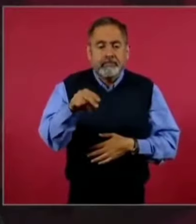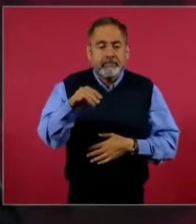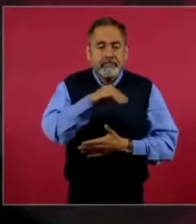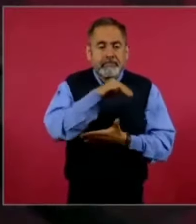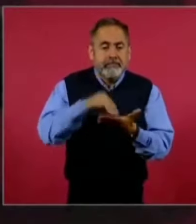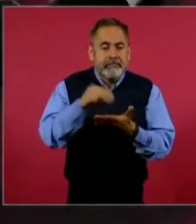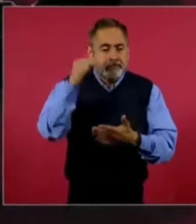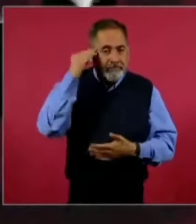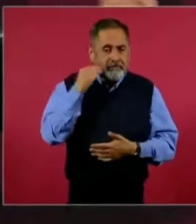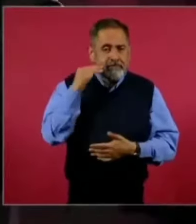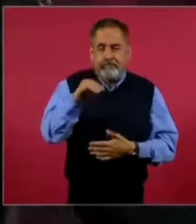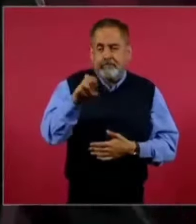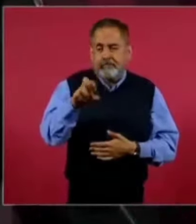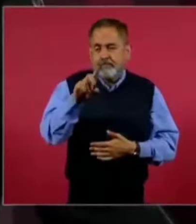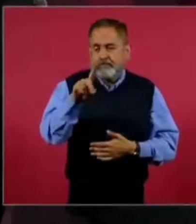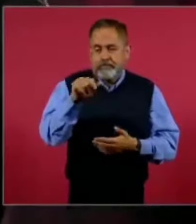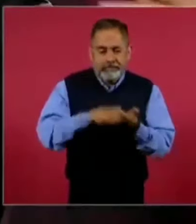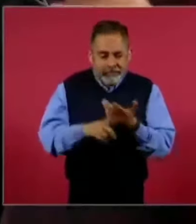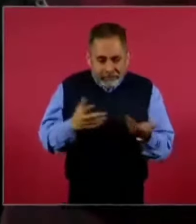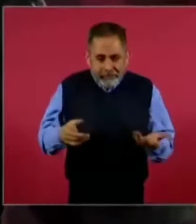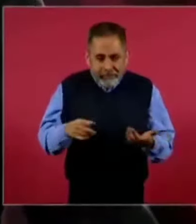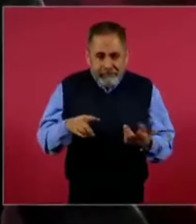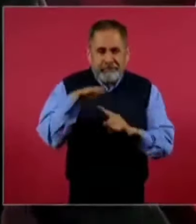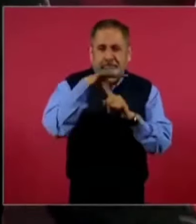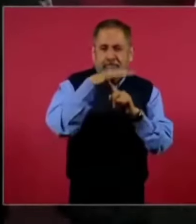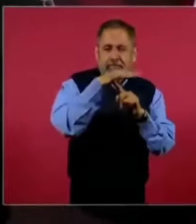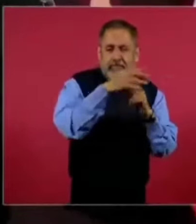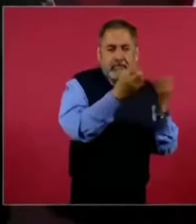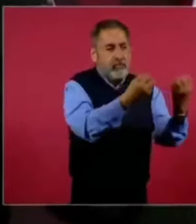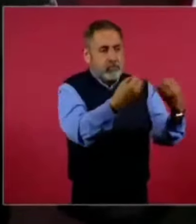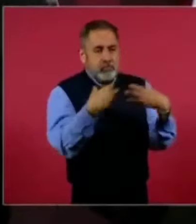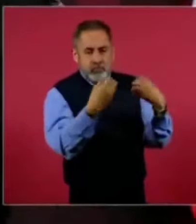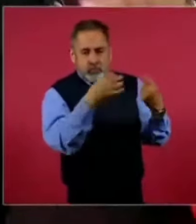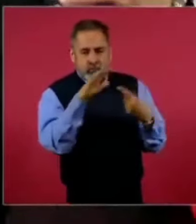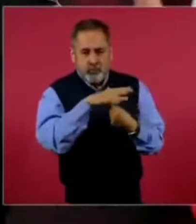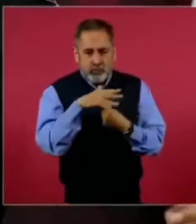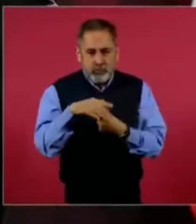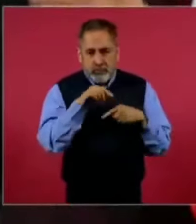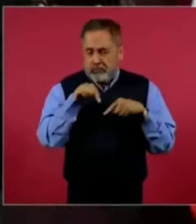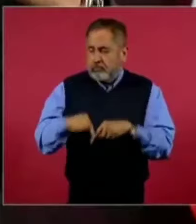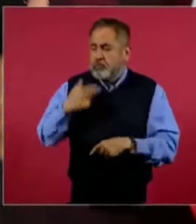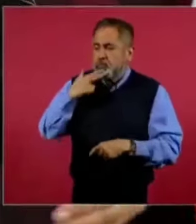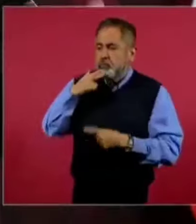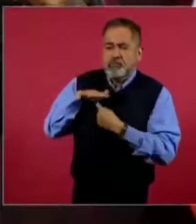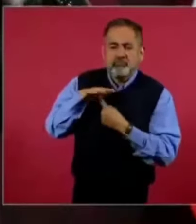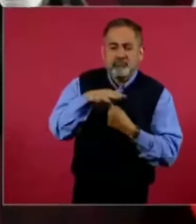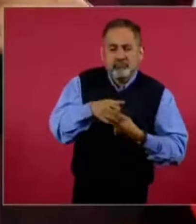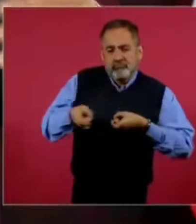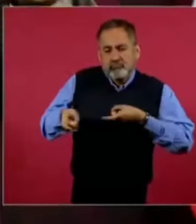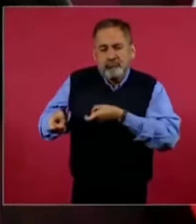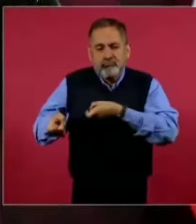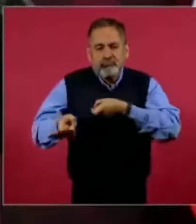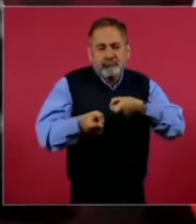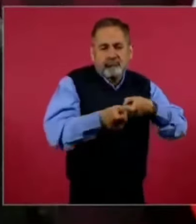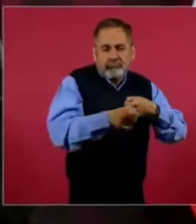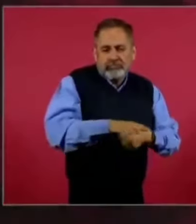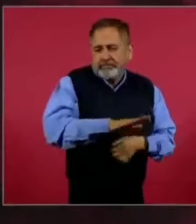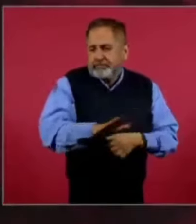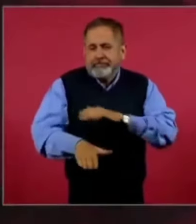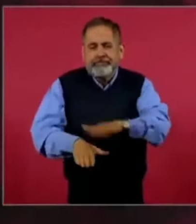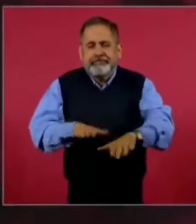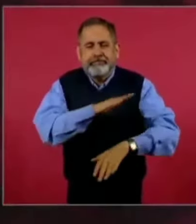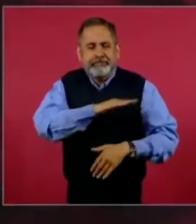nos mandaban helicópteros para que se usaran en el exterminio de